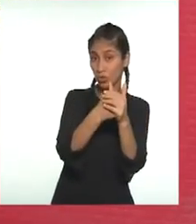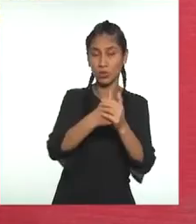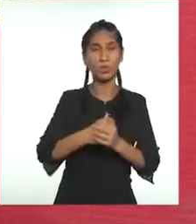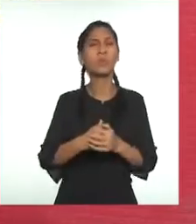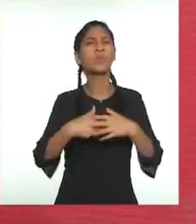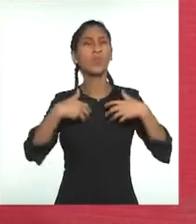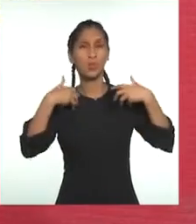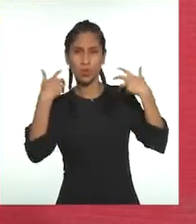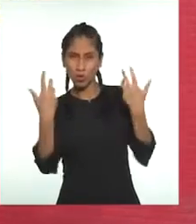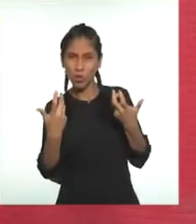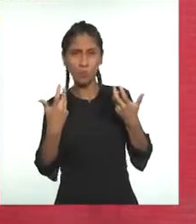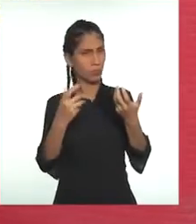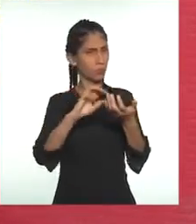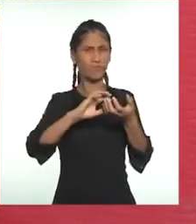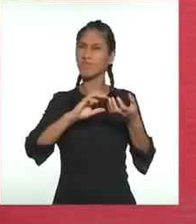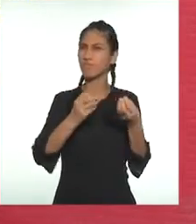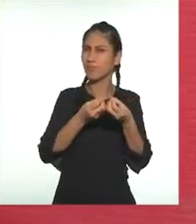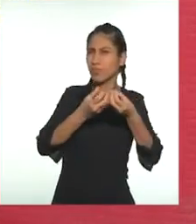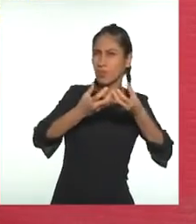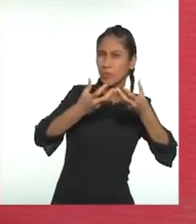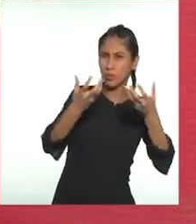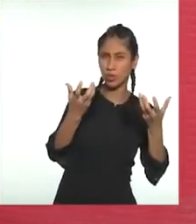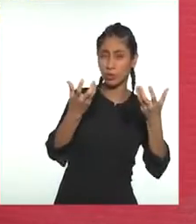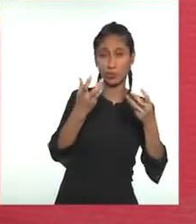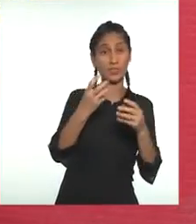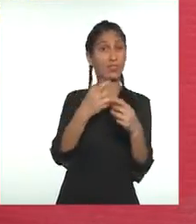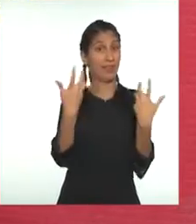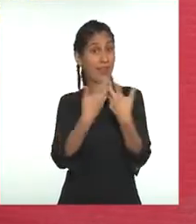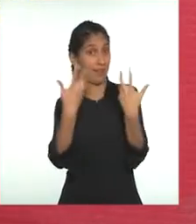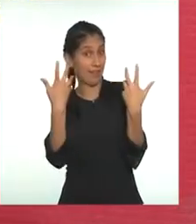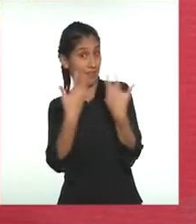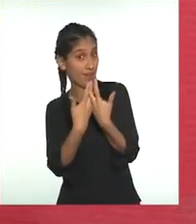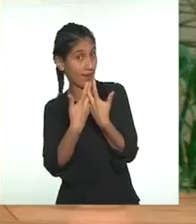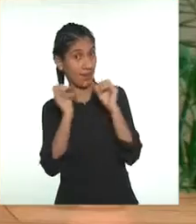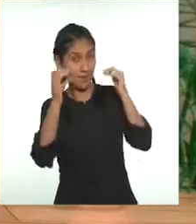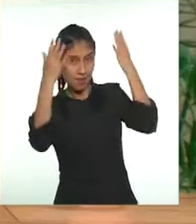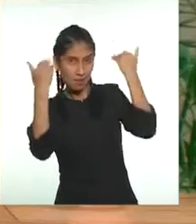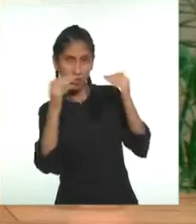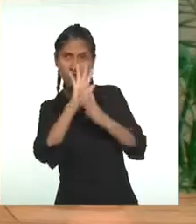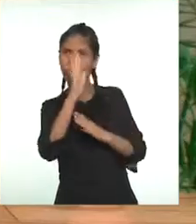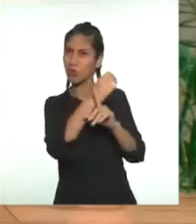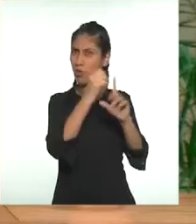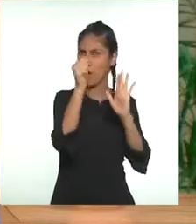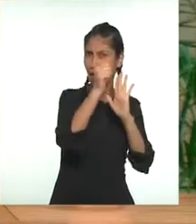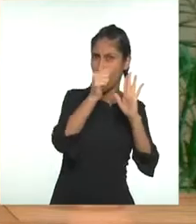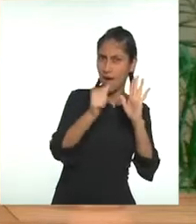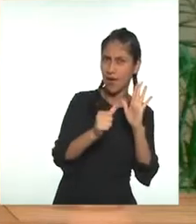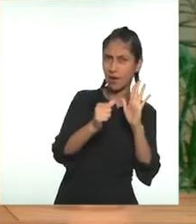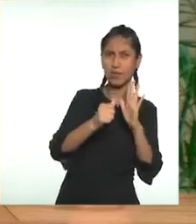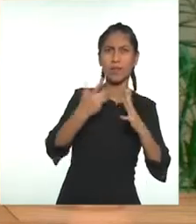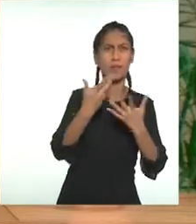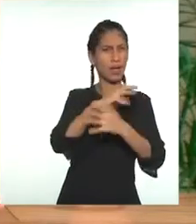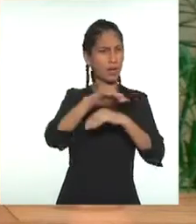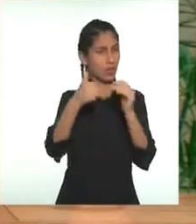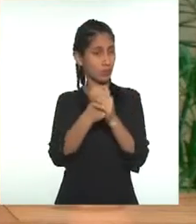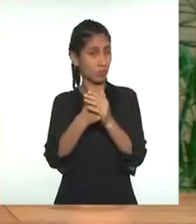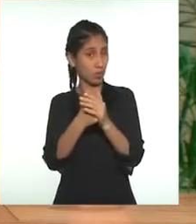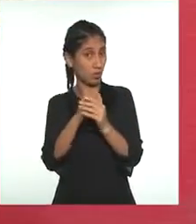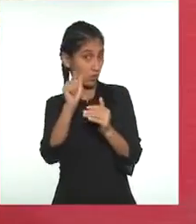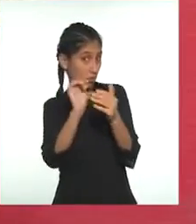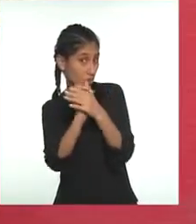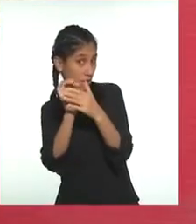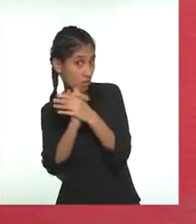del arte los cambios en la participación de las mujeres a lo largo del Bicentenario? ¿Y no sería mejor que compartas este programa con una